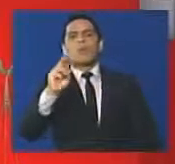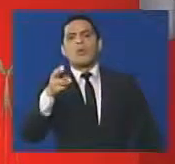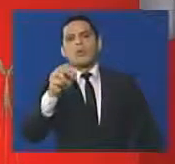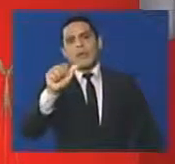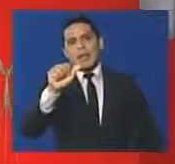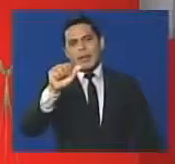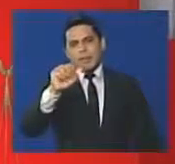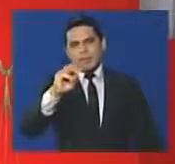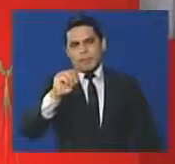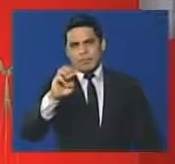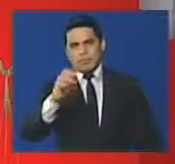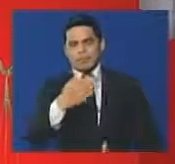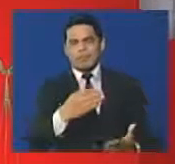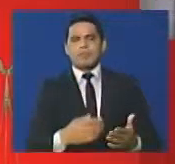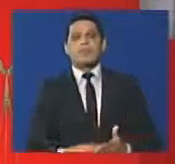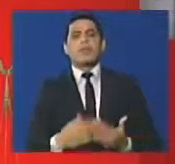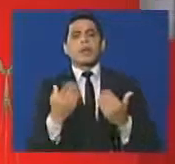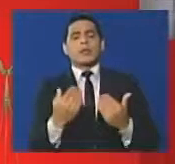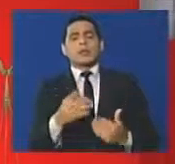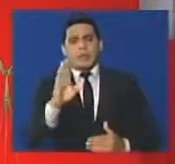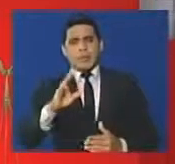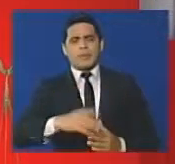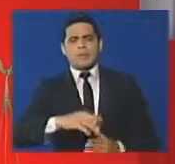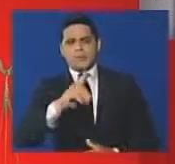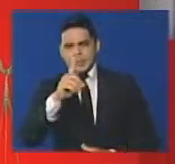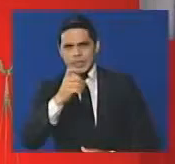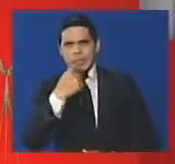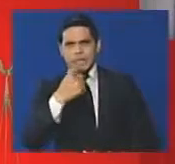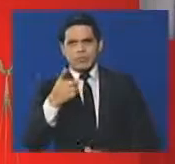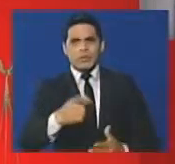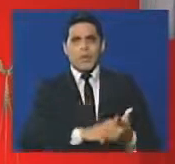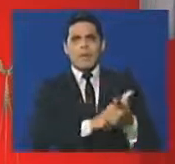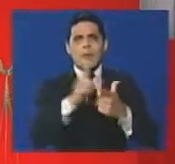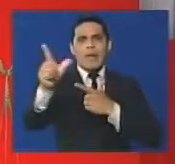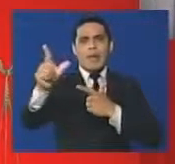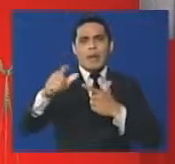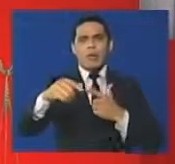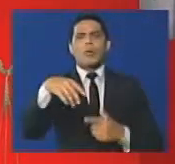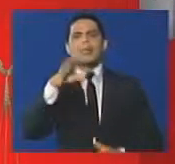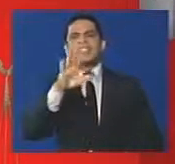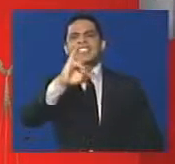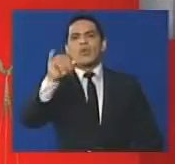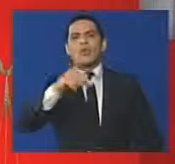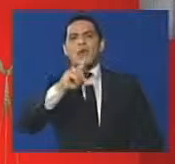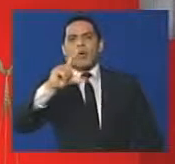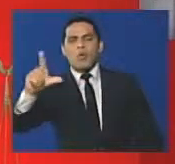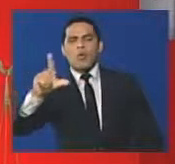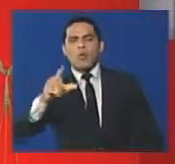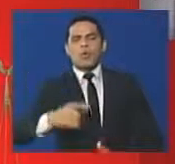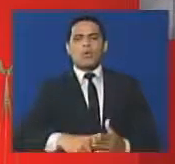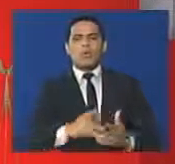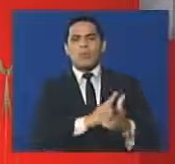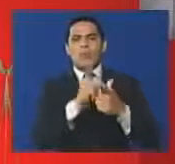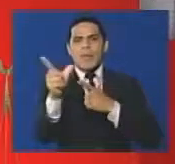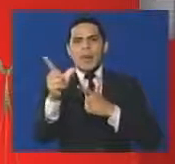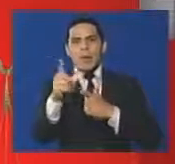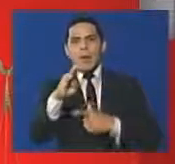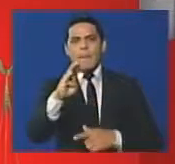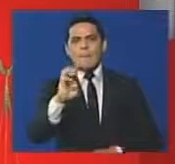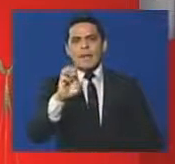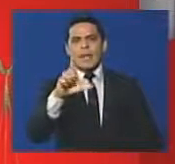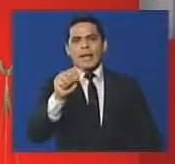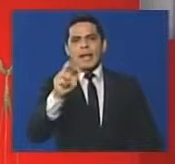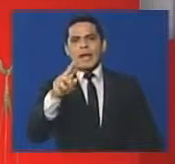bien importante que usted acaba de realizar, porque fue el 5 de julio, estuvo en Belarus. Ah, bueno. Con respecto al tema de